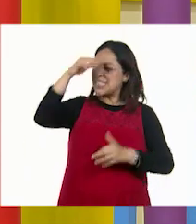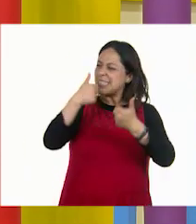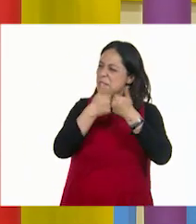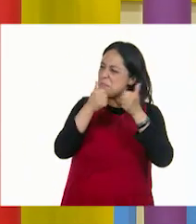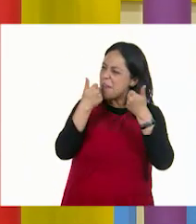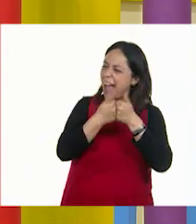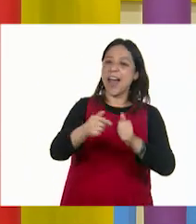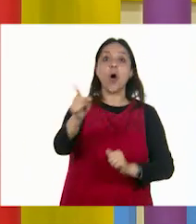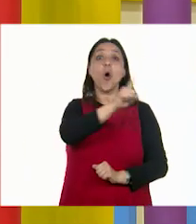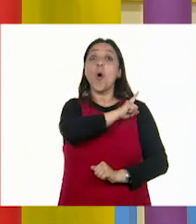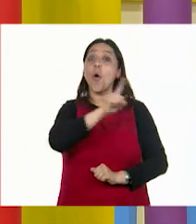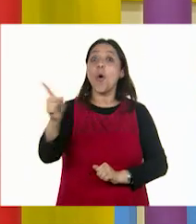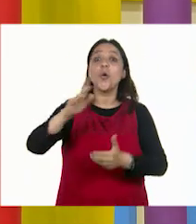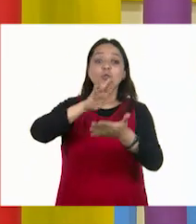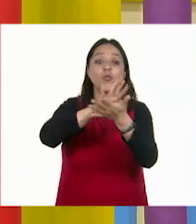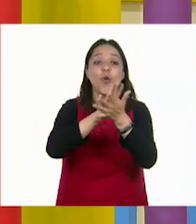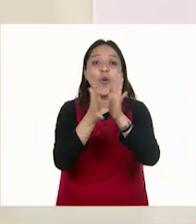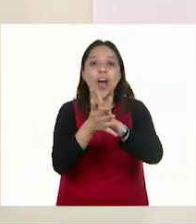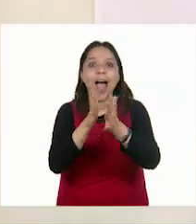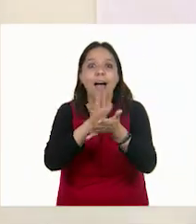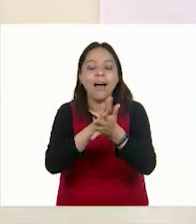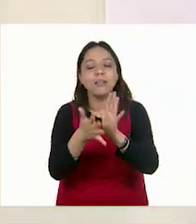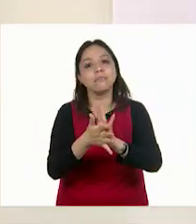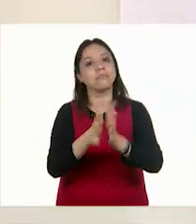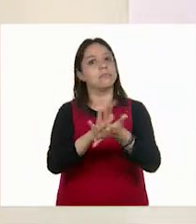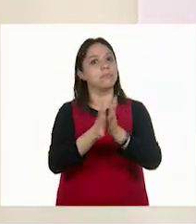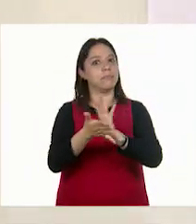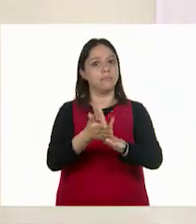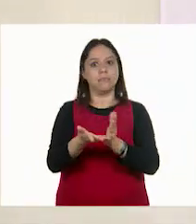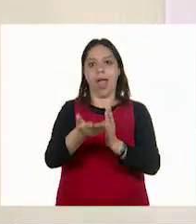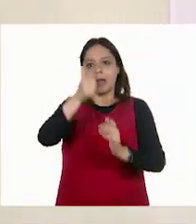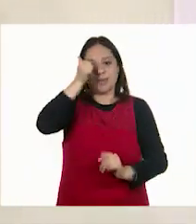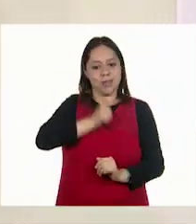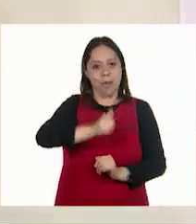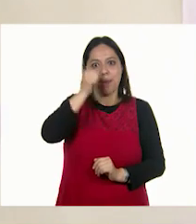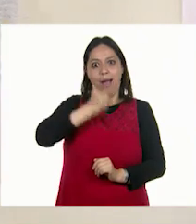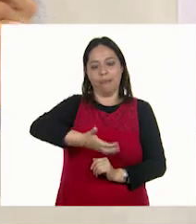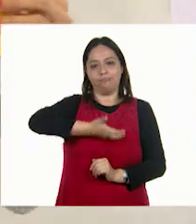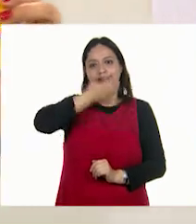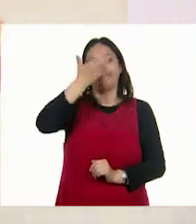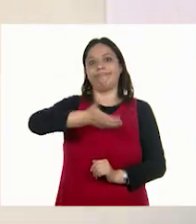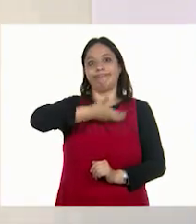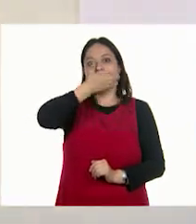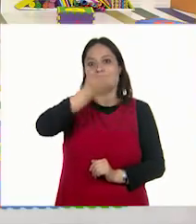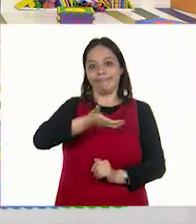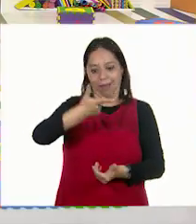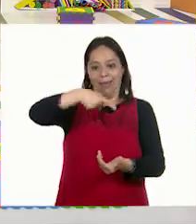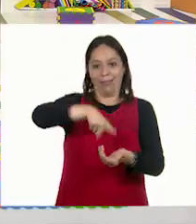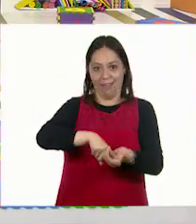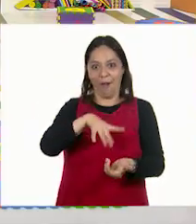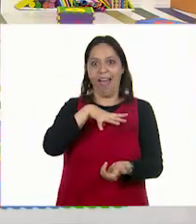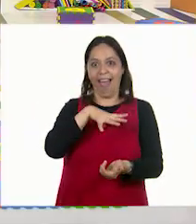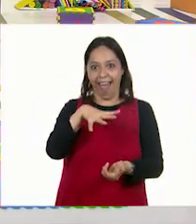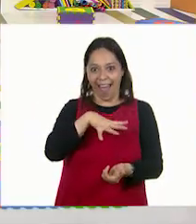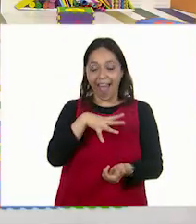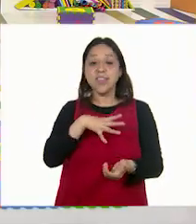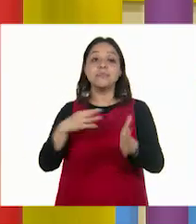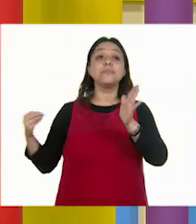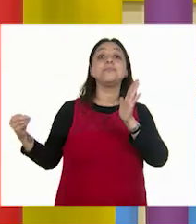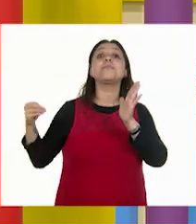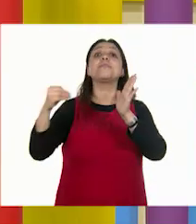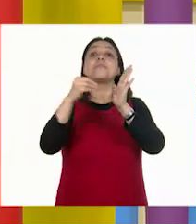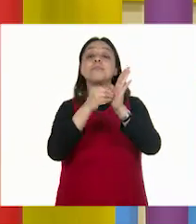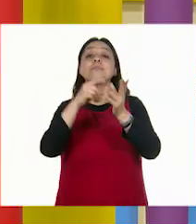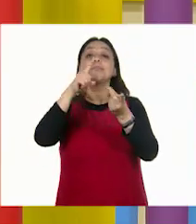No, es la tortilla. Muy bien. puede faltar en nuestro plato. Excelente. Entonces, vamos a poner nuestra tortilla en donde